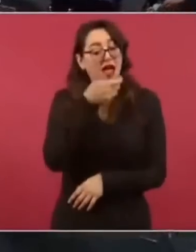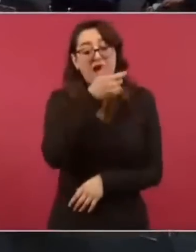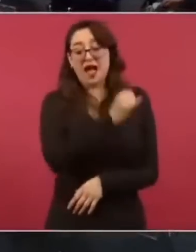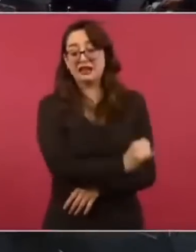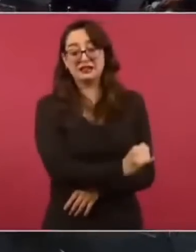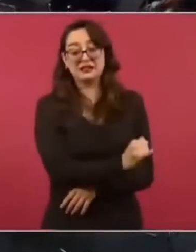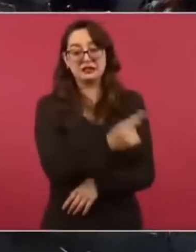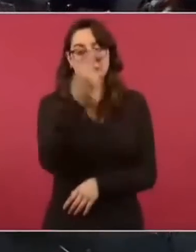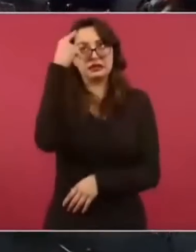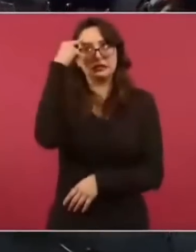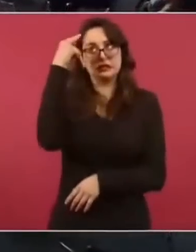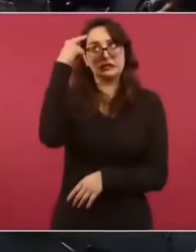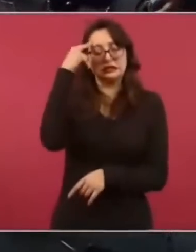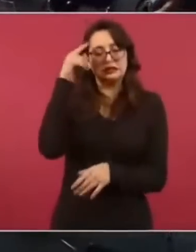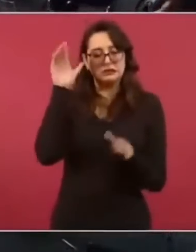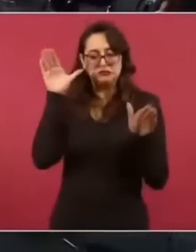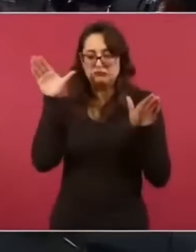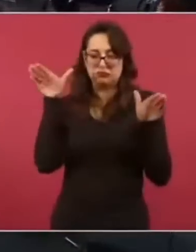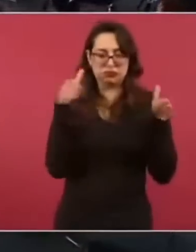Entonces la democracia